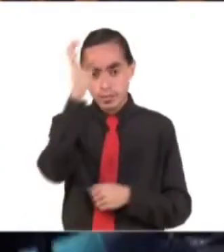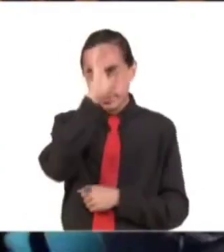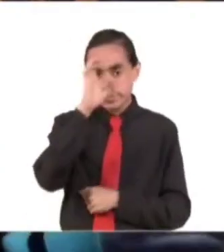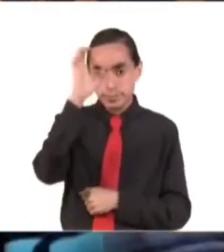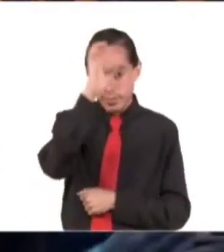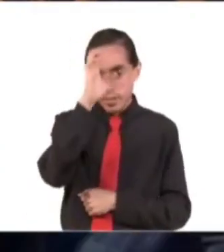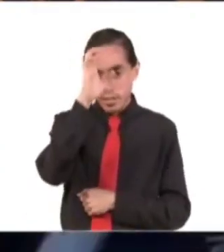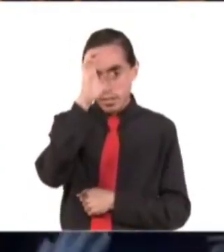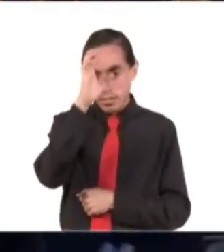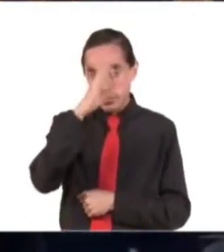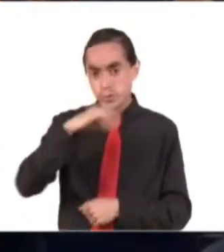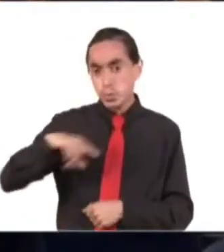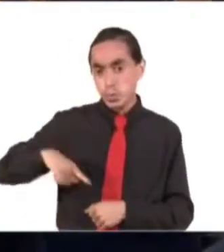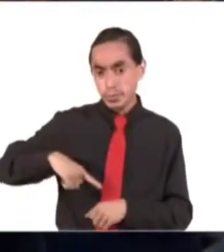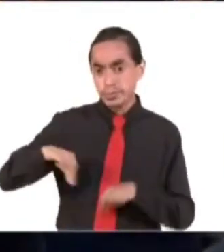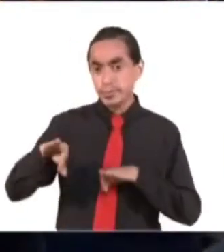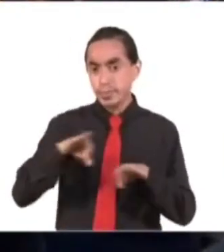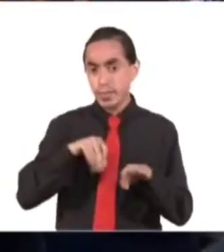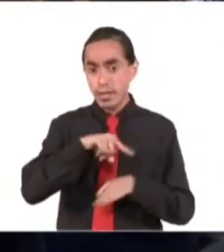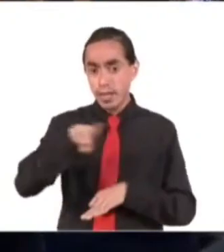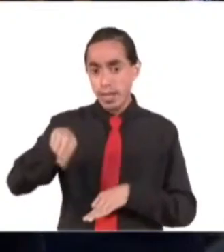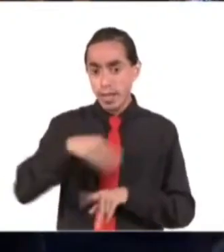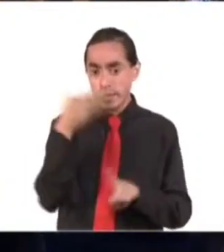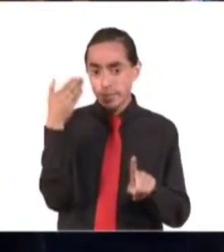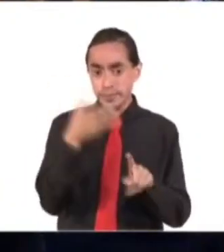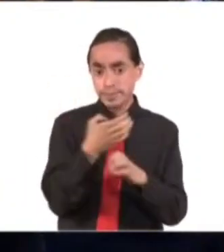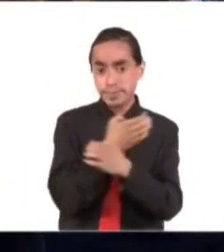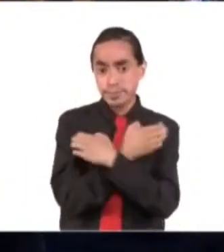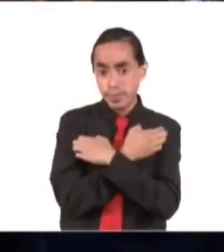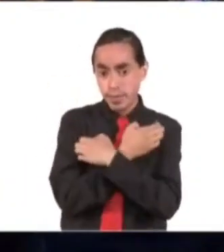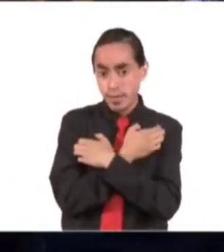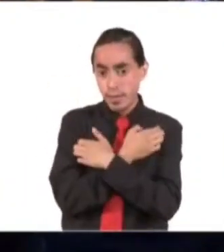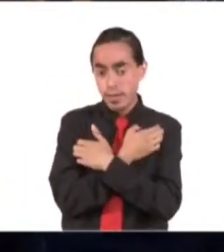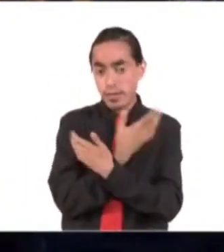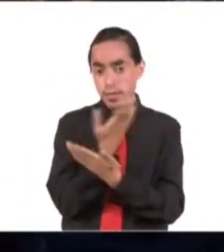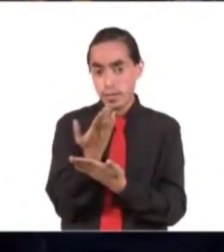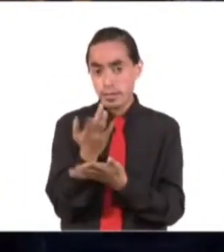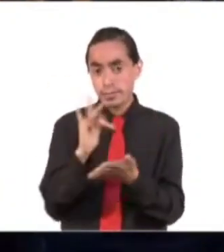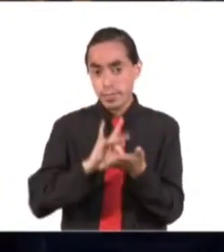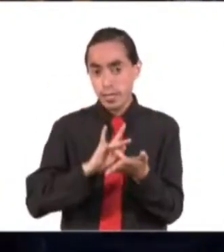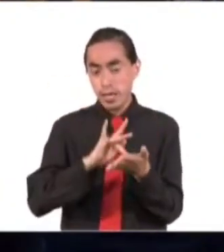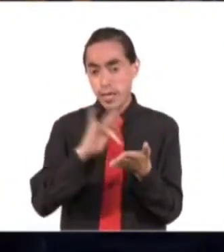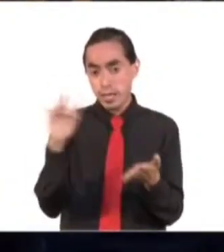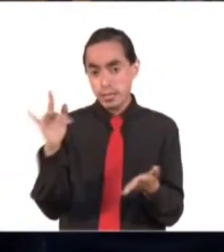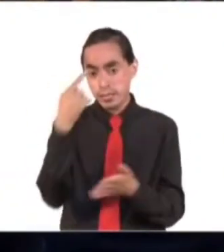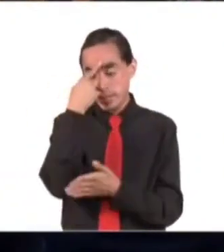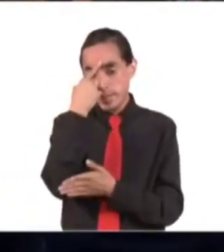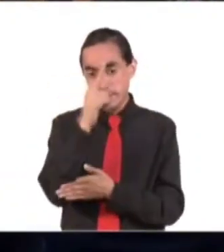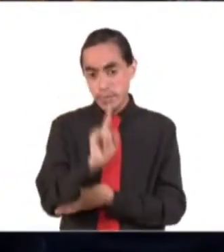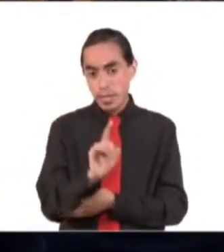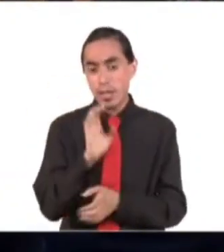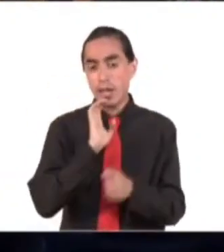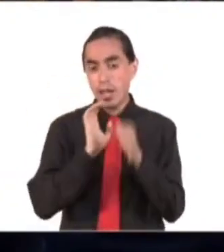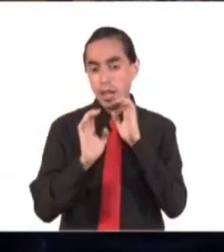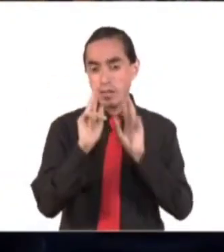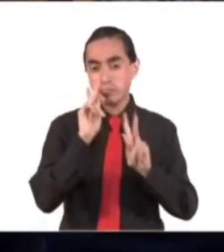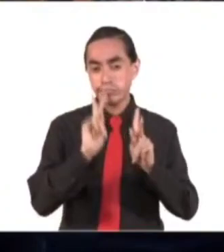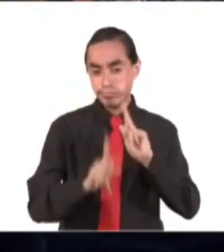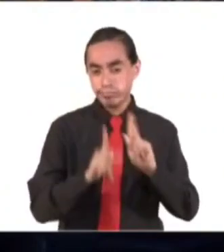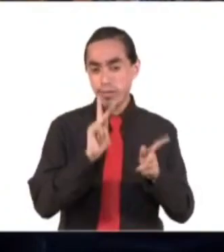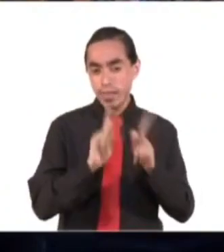dedicados a la educación a platicar un poco sobre lo que hemos